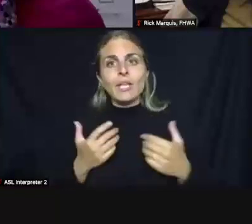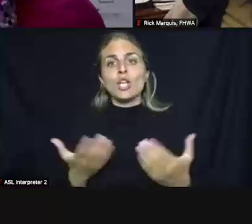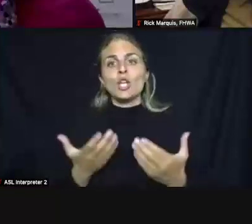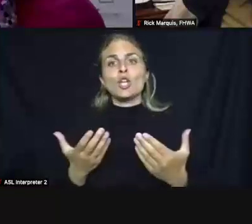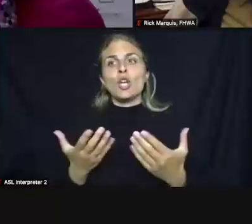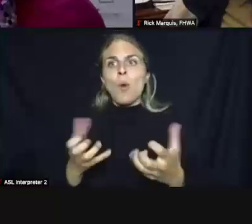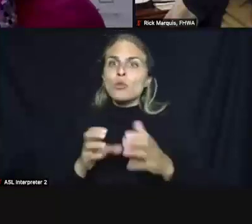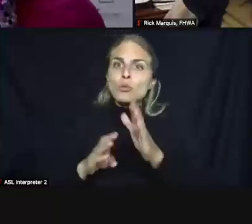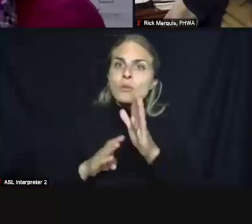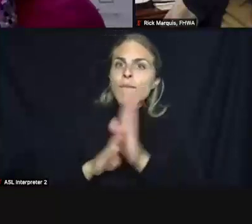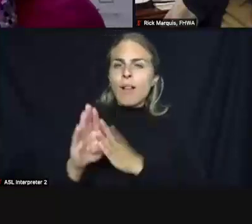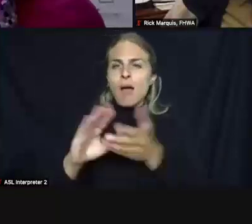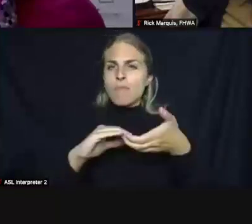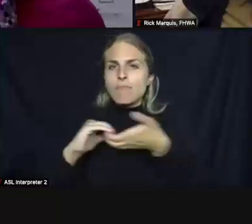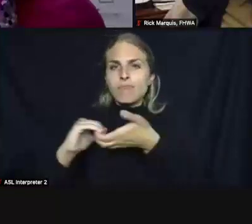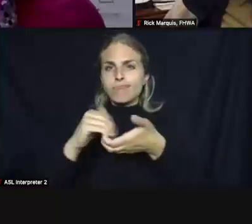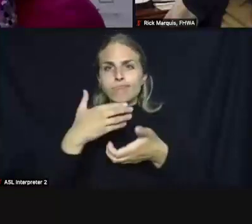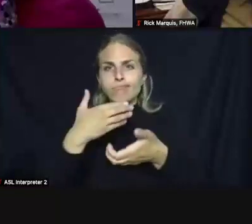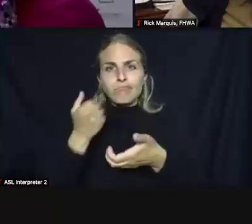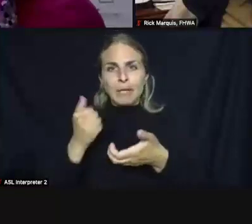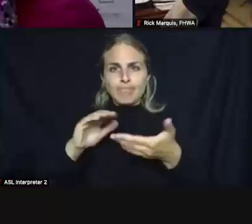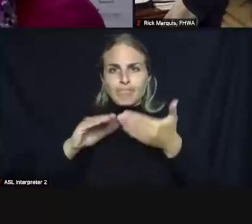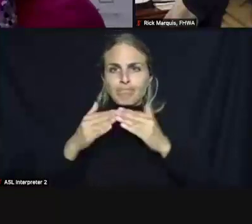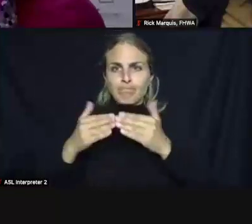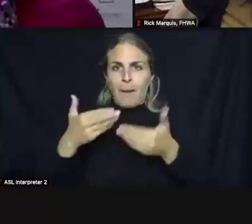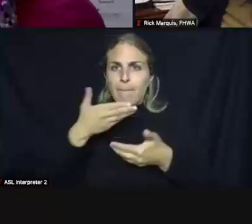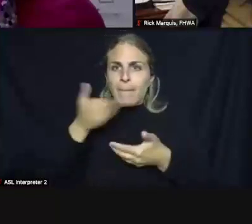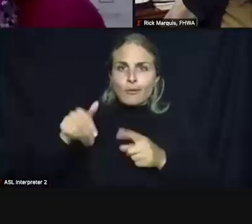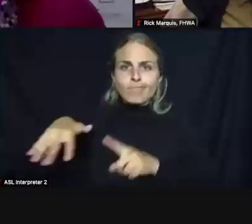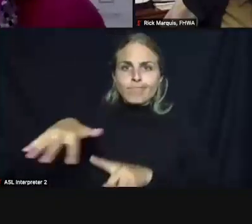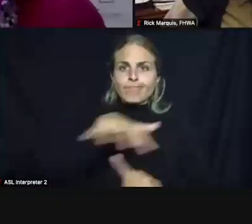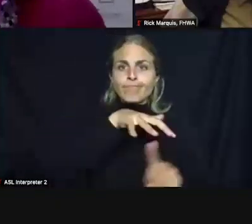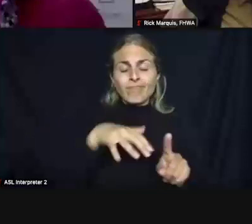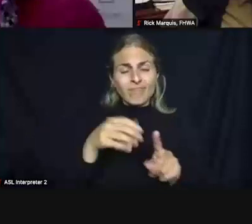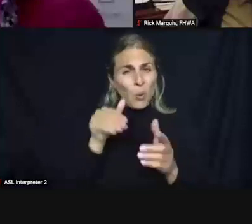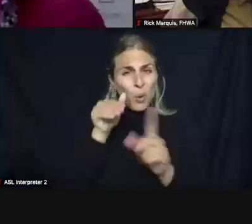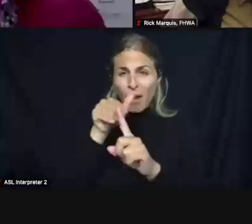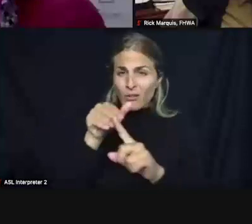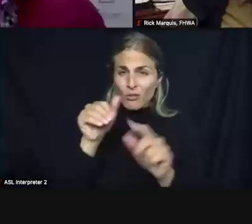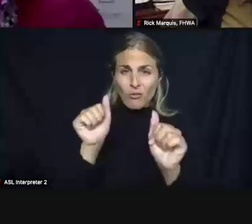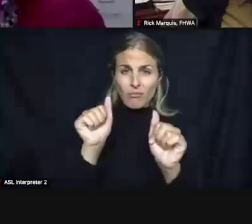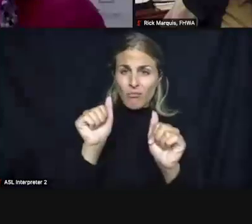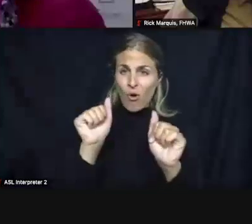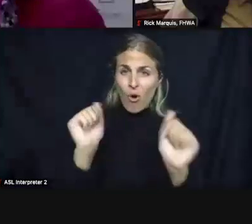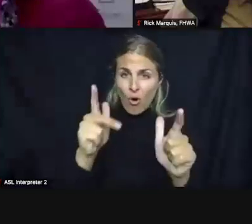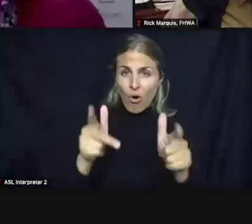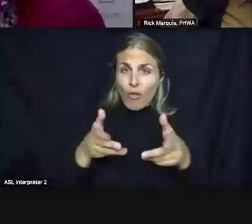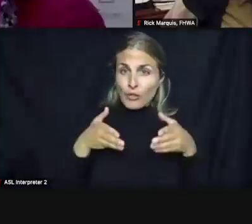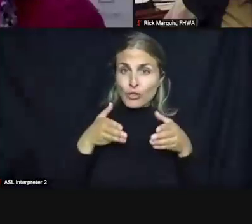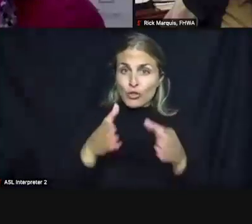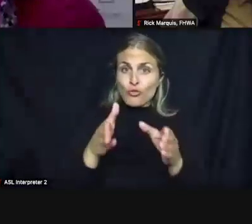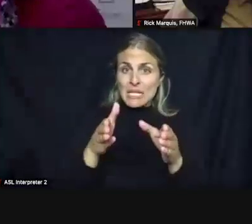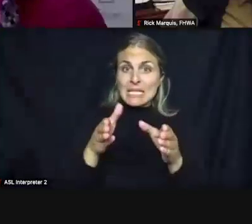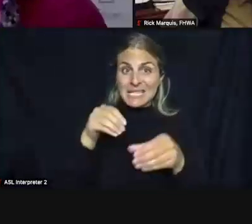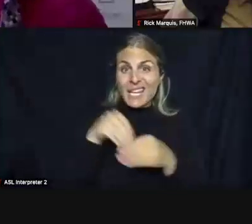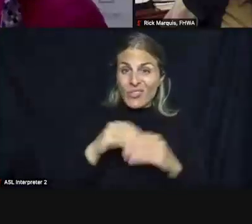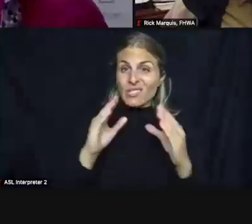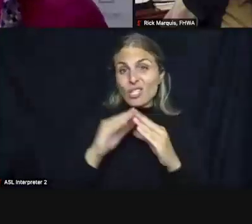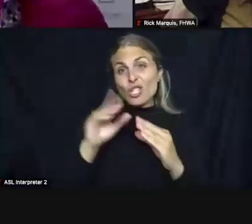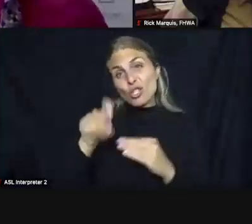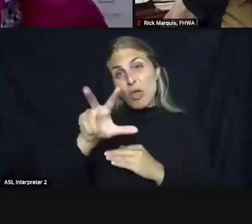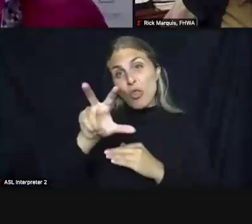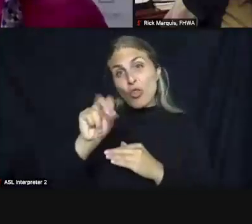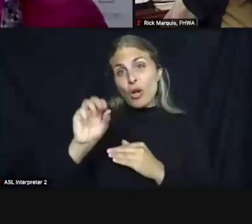tenemos personas que deseamos formar en los